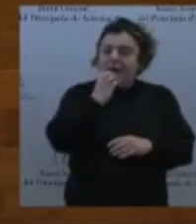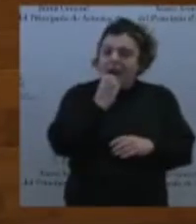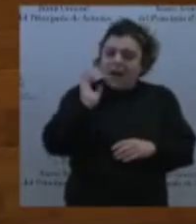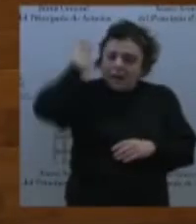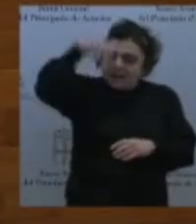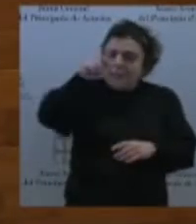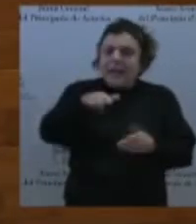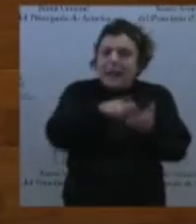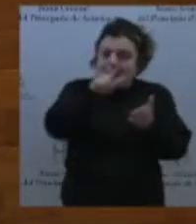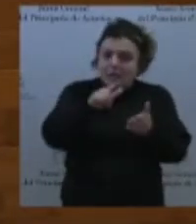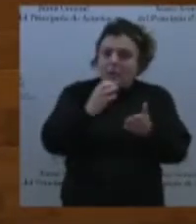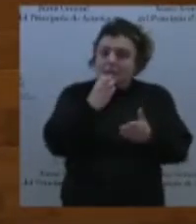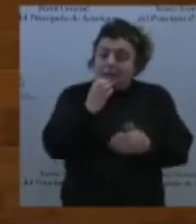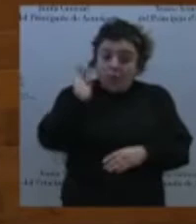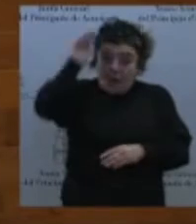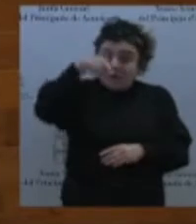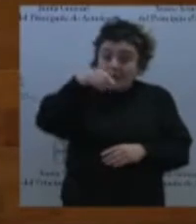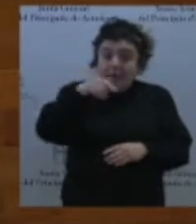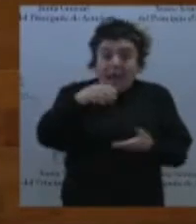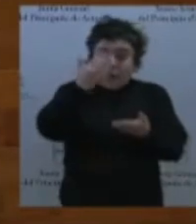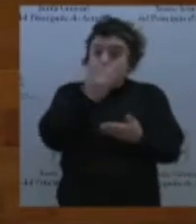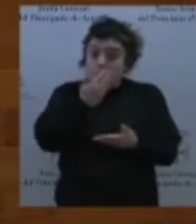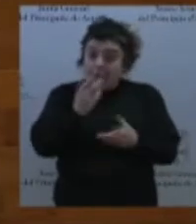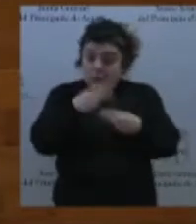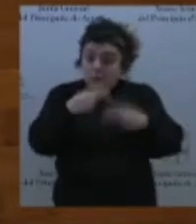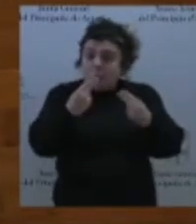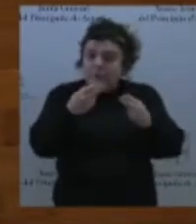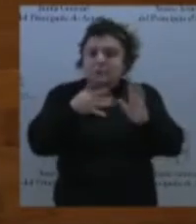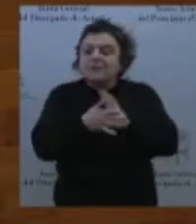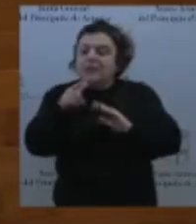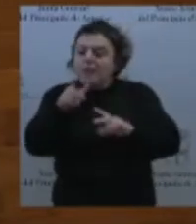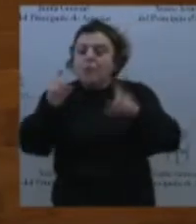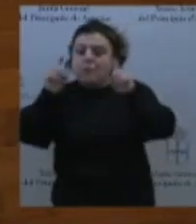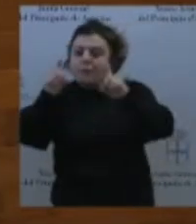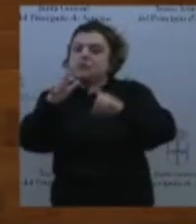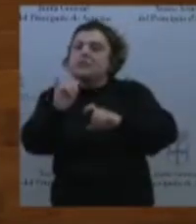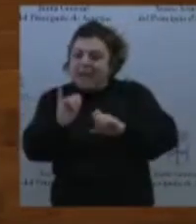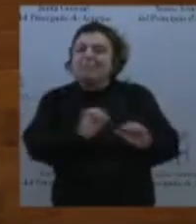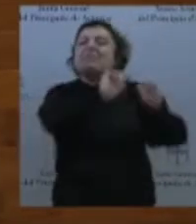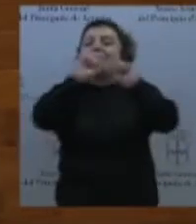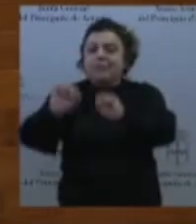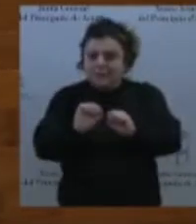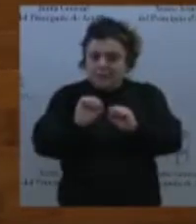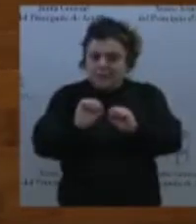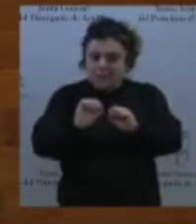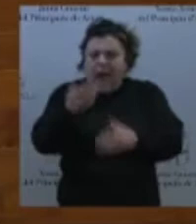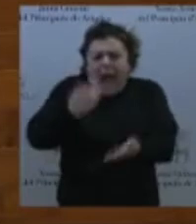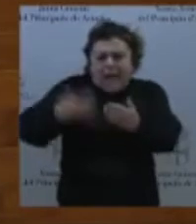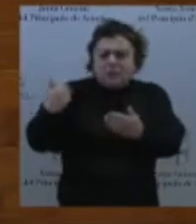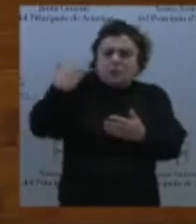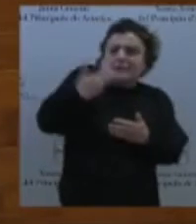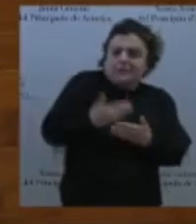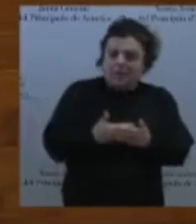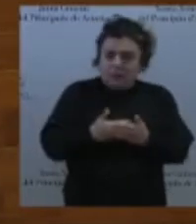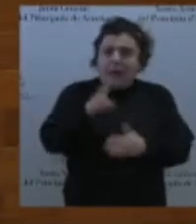y es porque hay profesorado que ha defendido esto durante mucho tiempo. Hay que recordar que hay más de 25 años que no se saquen plazas, que no